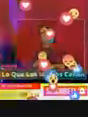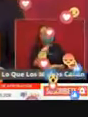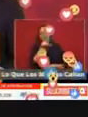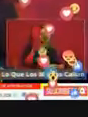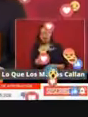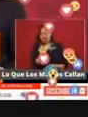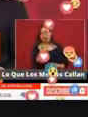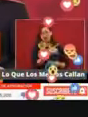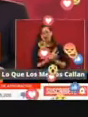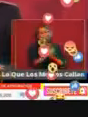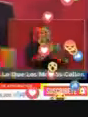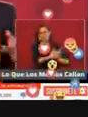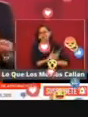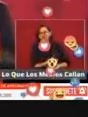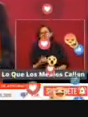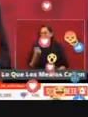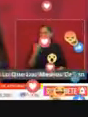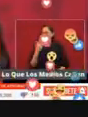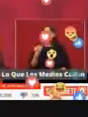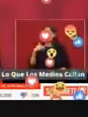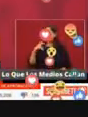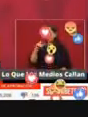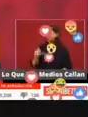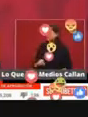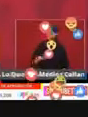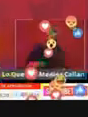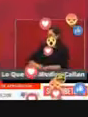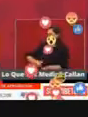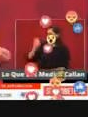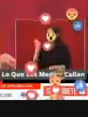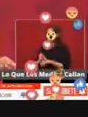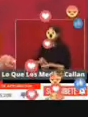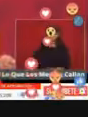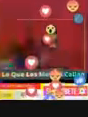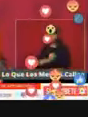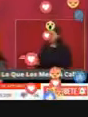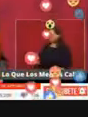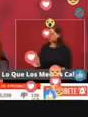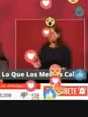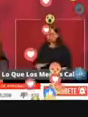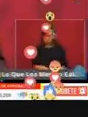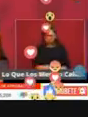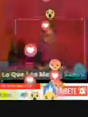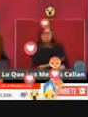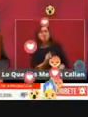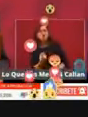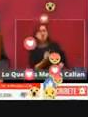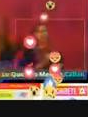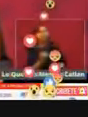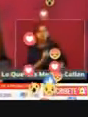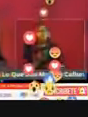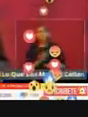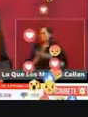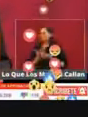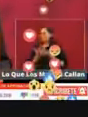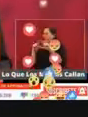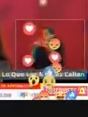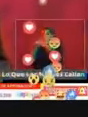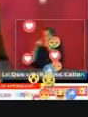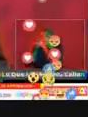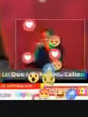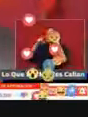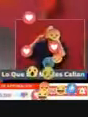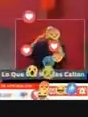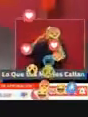también. Es un estado de ánimo. Estás viendo que nuestro gobernador tiene, le dio COVID, todavía porta